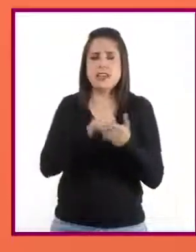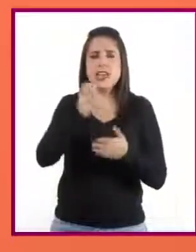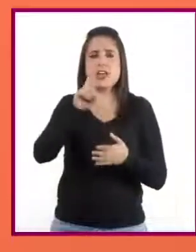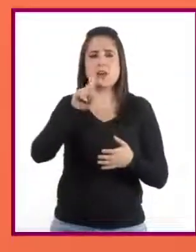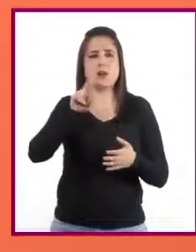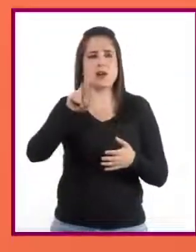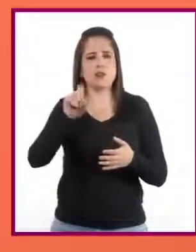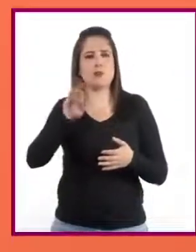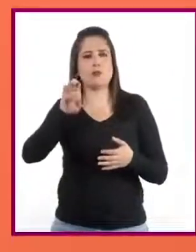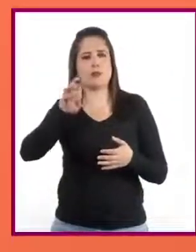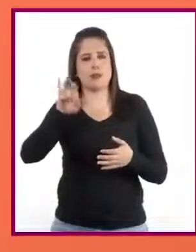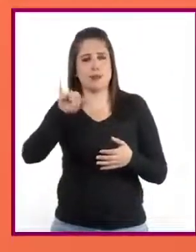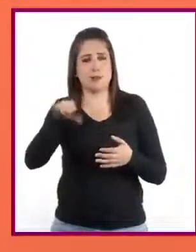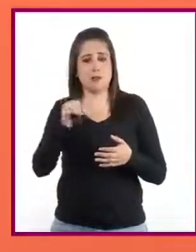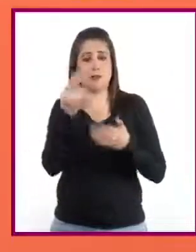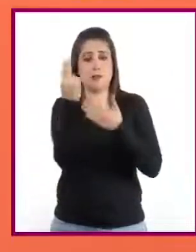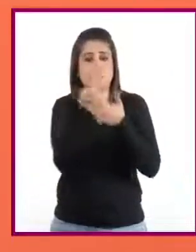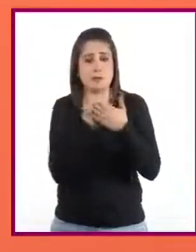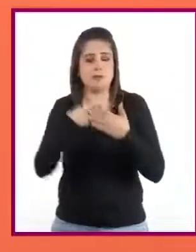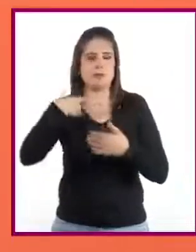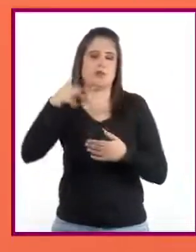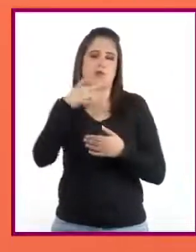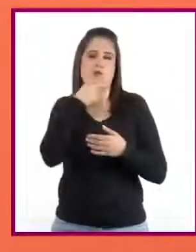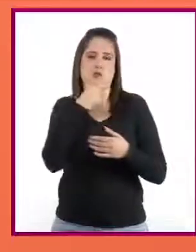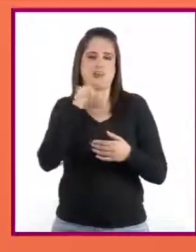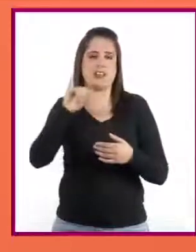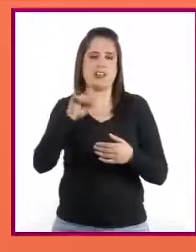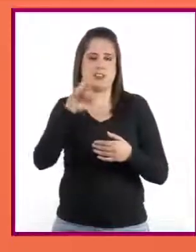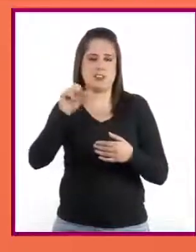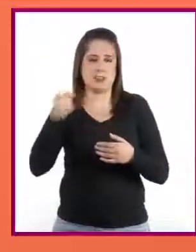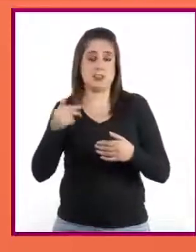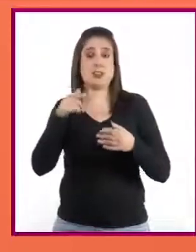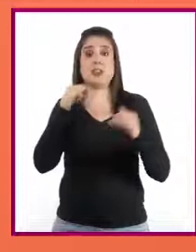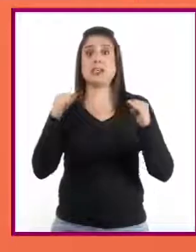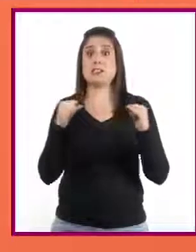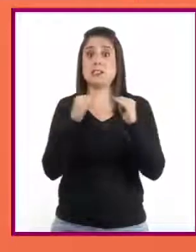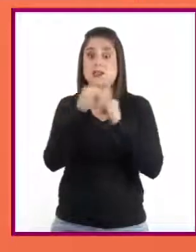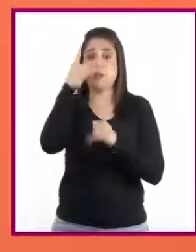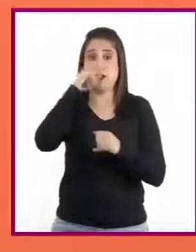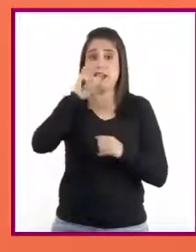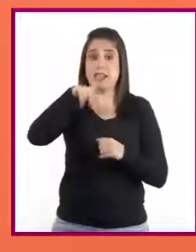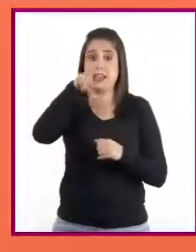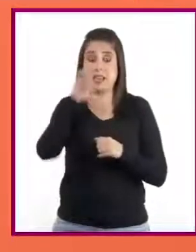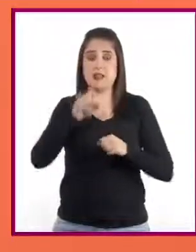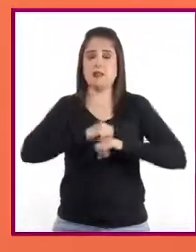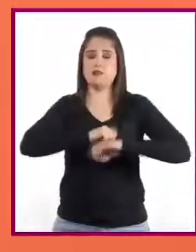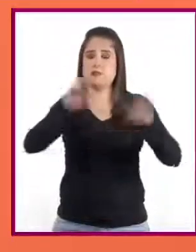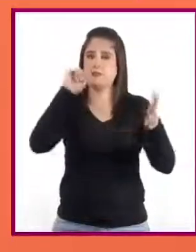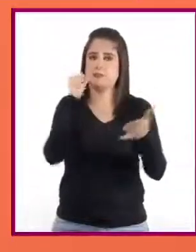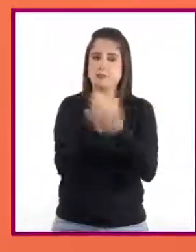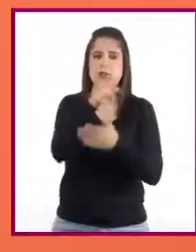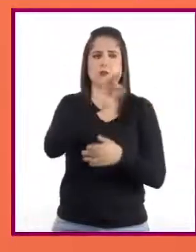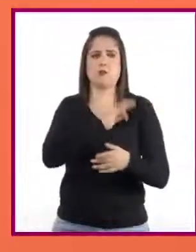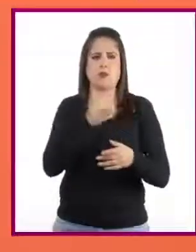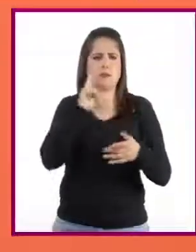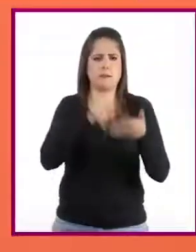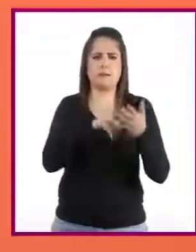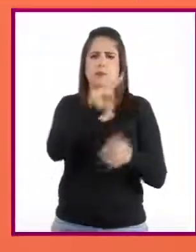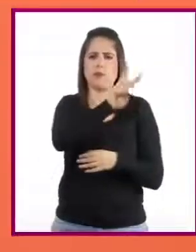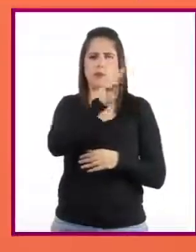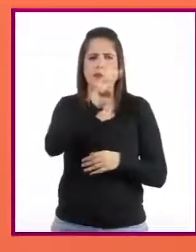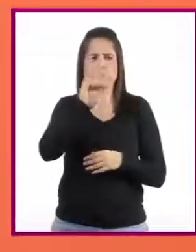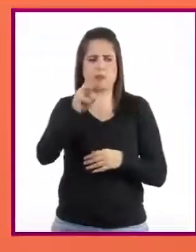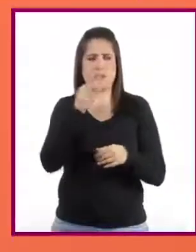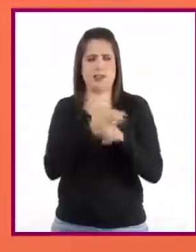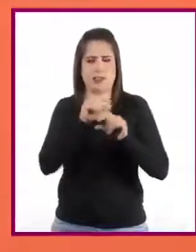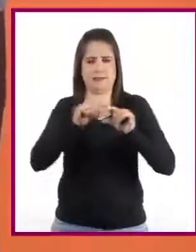con ilustraciones de John Marcelin, publicado por el Instituto Nacional Electoral, que pueden localizar en la página web que ven